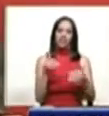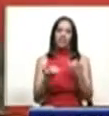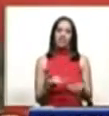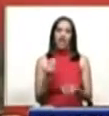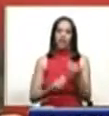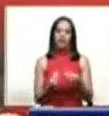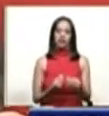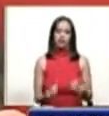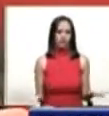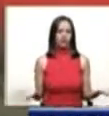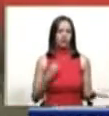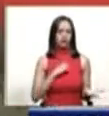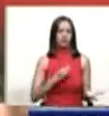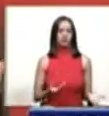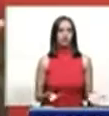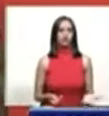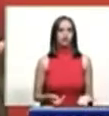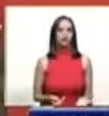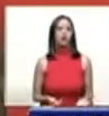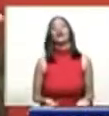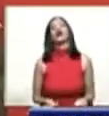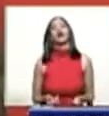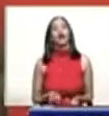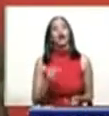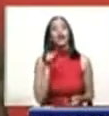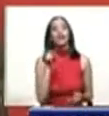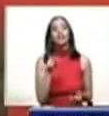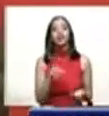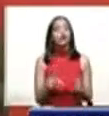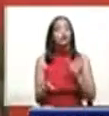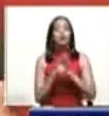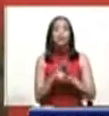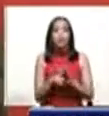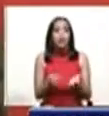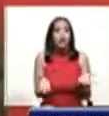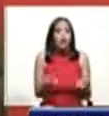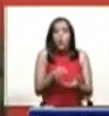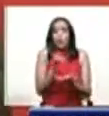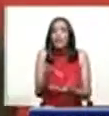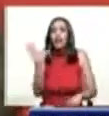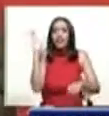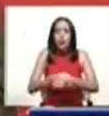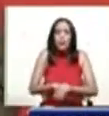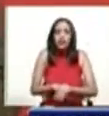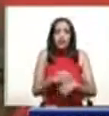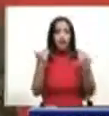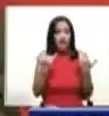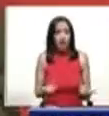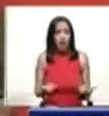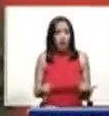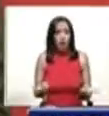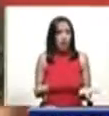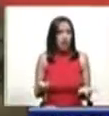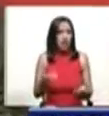casi 4 años. Ellos están ilegítimos, lo votaron, lo metieron preso, lo sentenciaron, lo juzgaron, ahora lo vuelven a